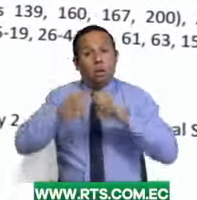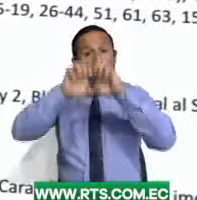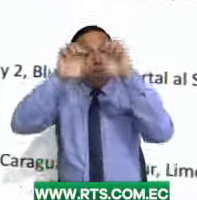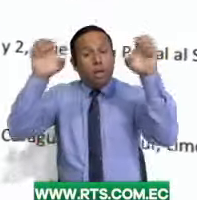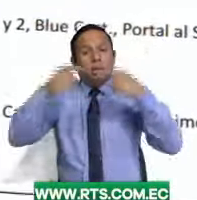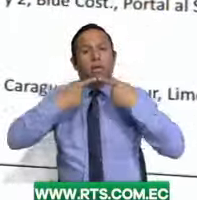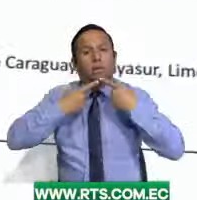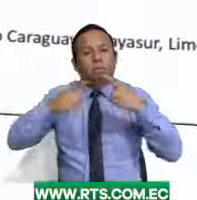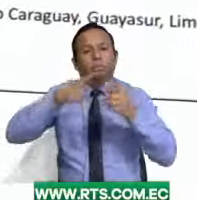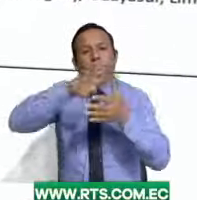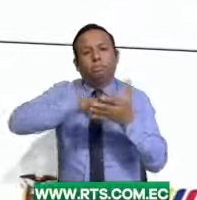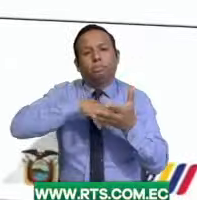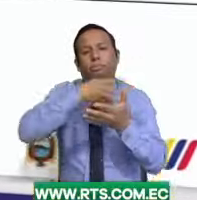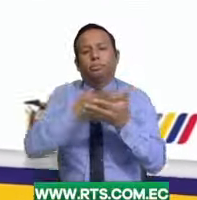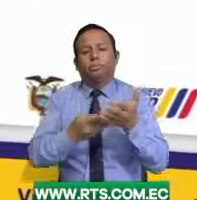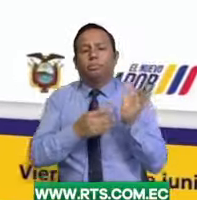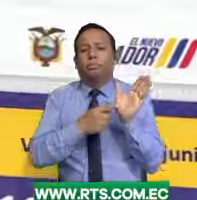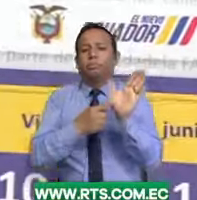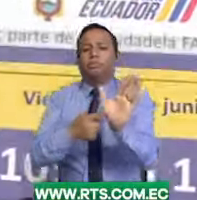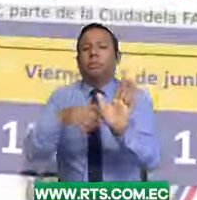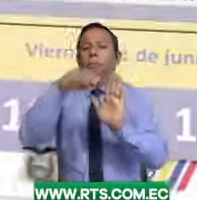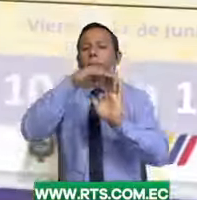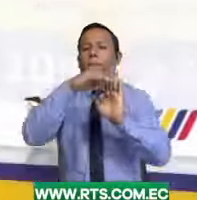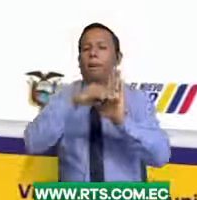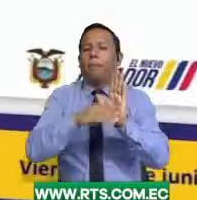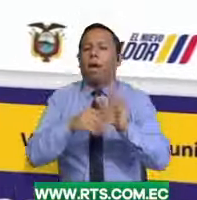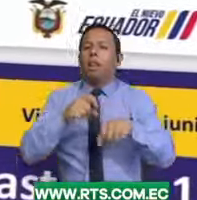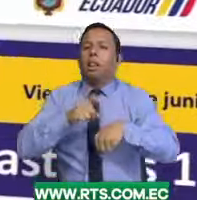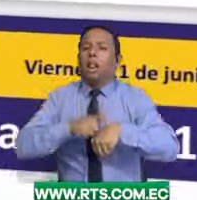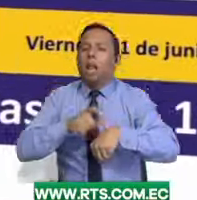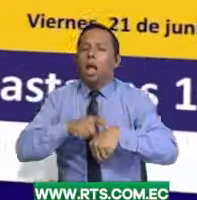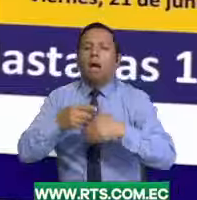los cortes, pero no se detalló si